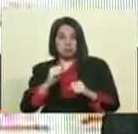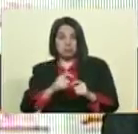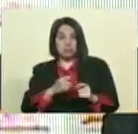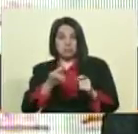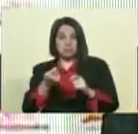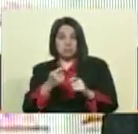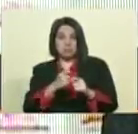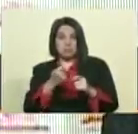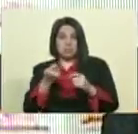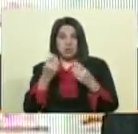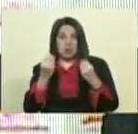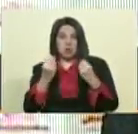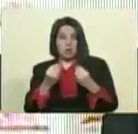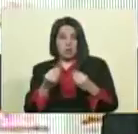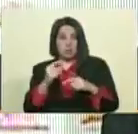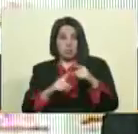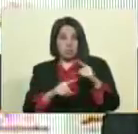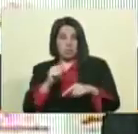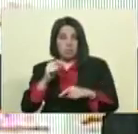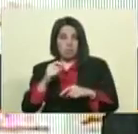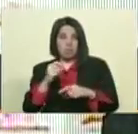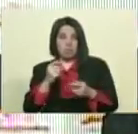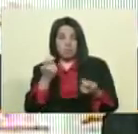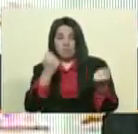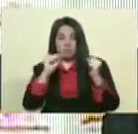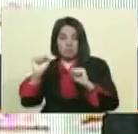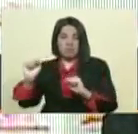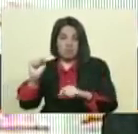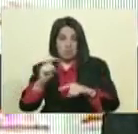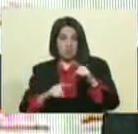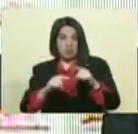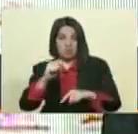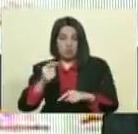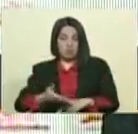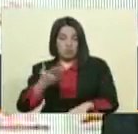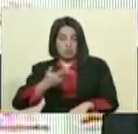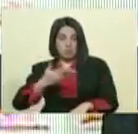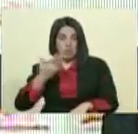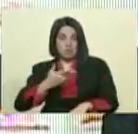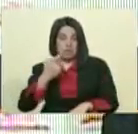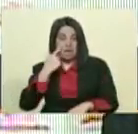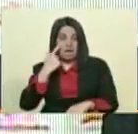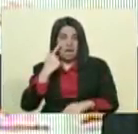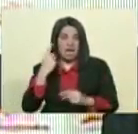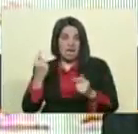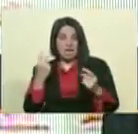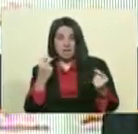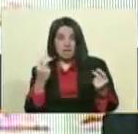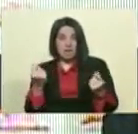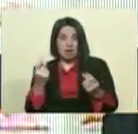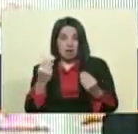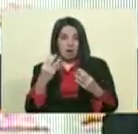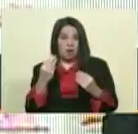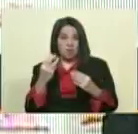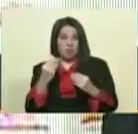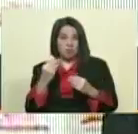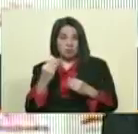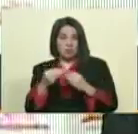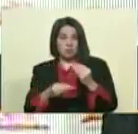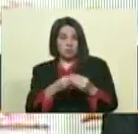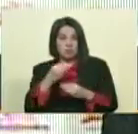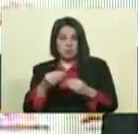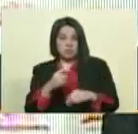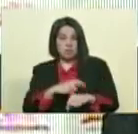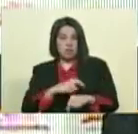tiempo los brotes que ahí había y por no haber atendido las alertas que muchos de ustedes nos hicieron a tiempo